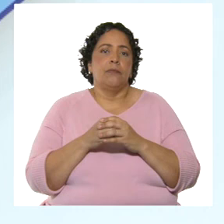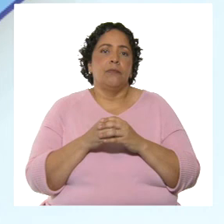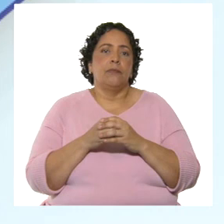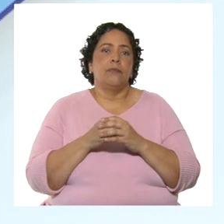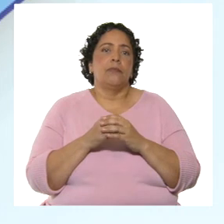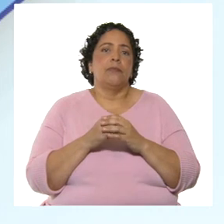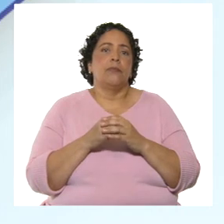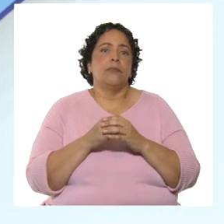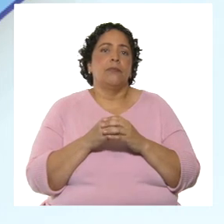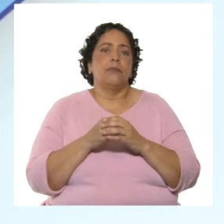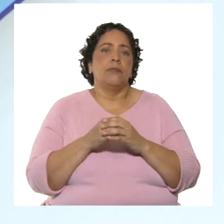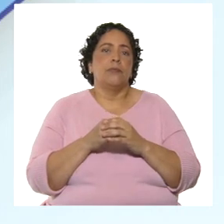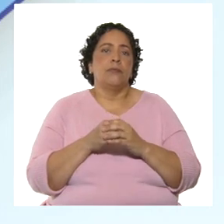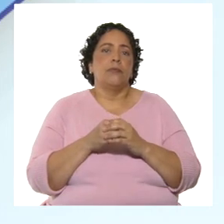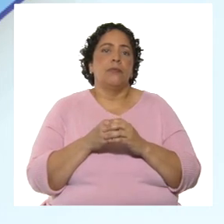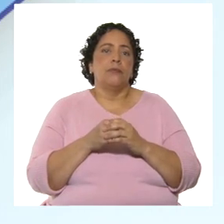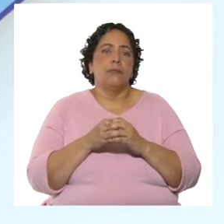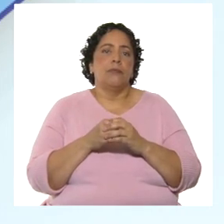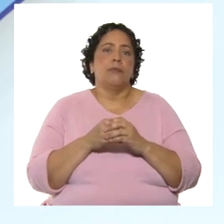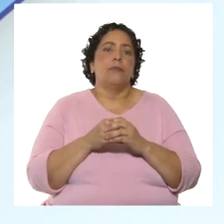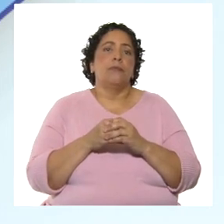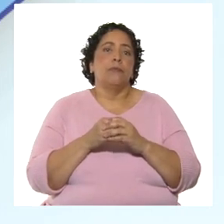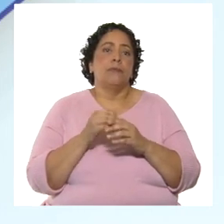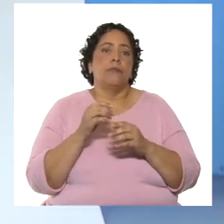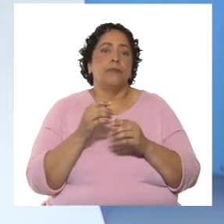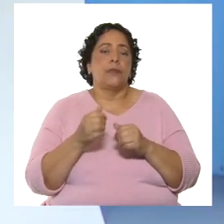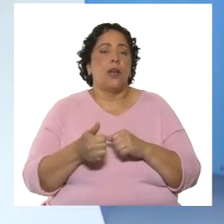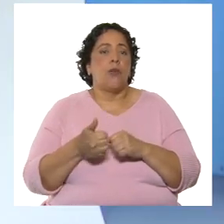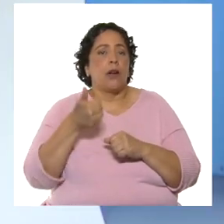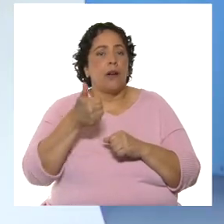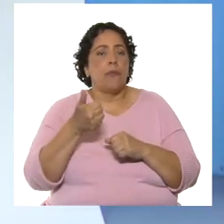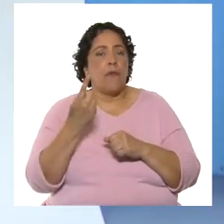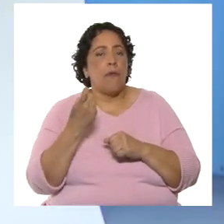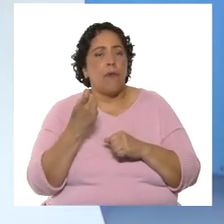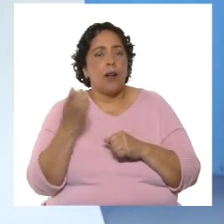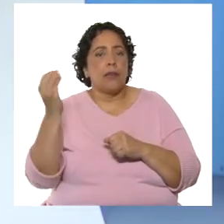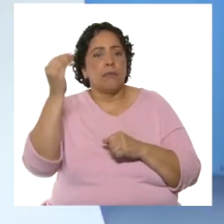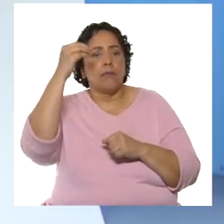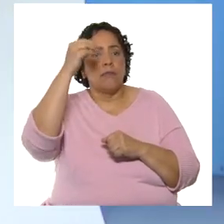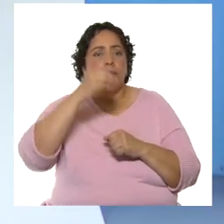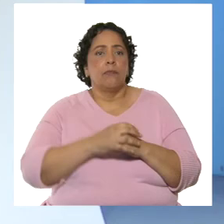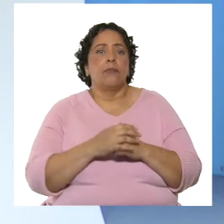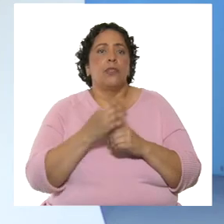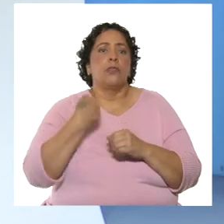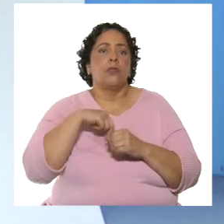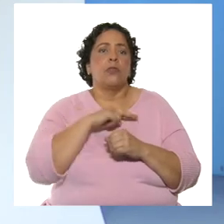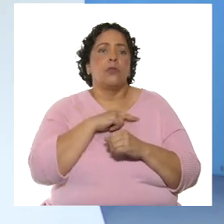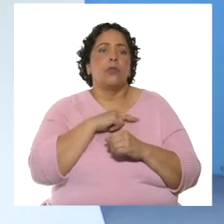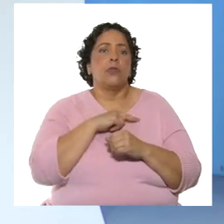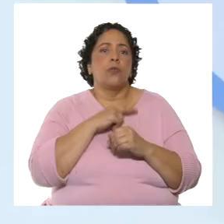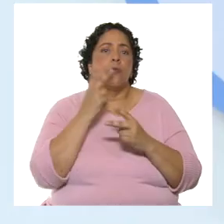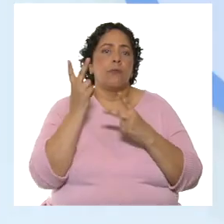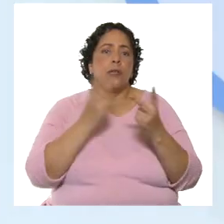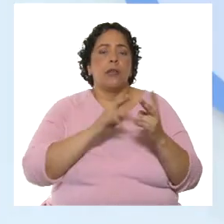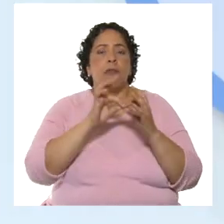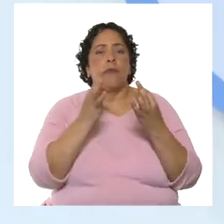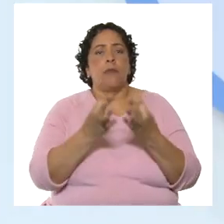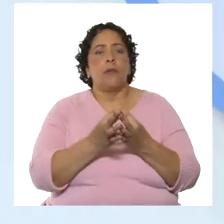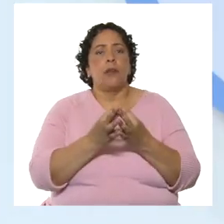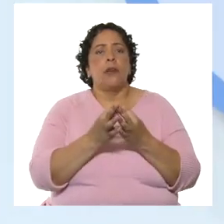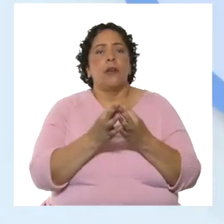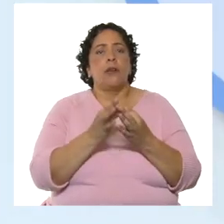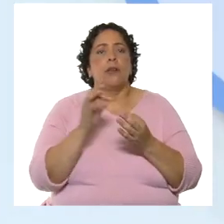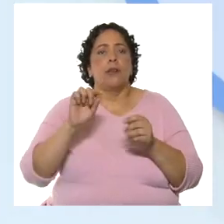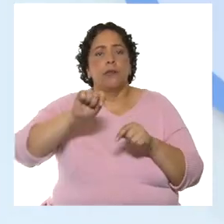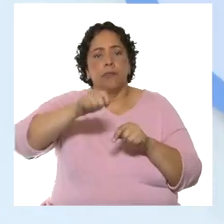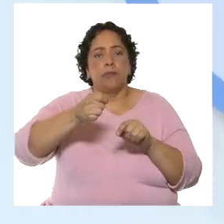@vivetelevisión y en Twitter @viveteoficial1. Pero, ¿qué más tenemos? Bueno, Guillermo, lo único que nos falta es invitar a la familia venezolana